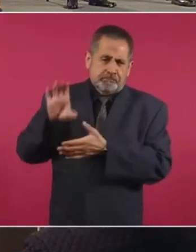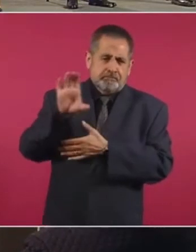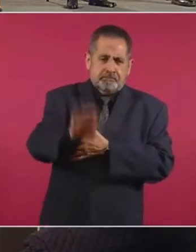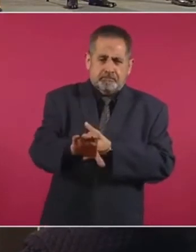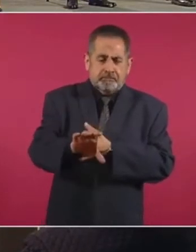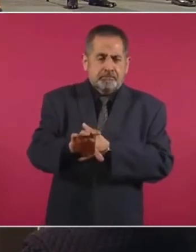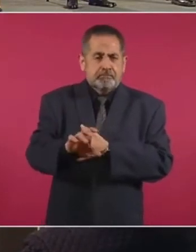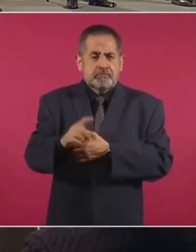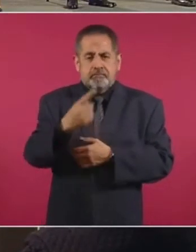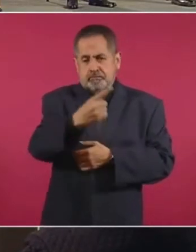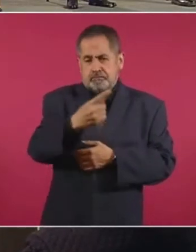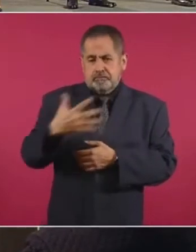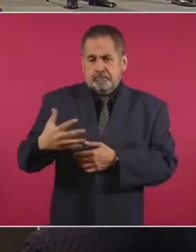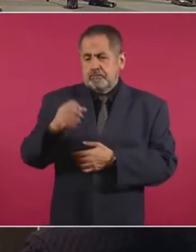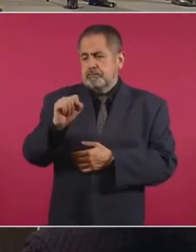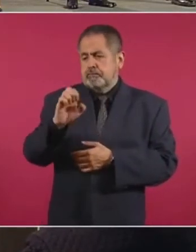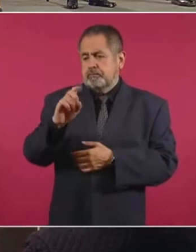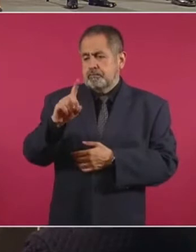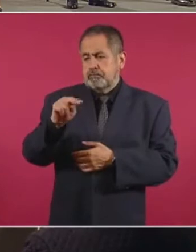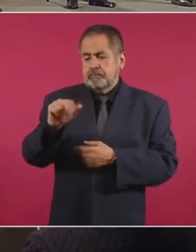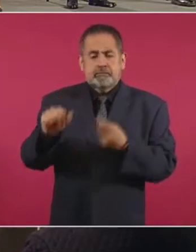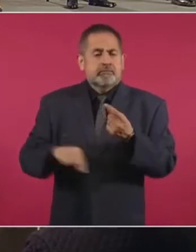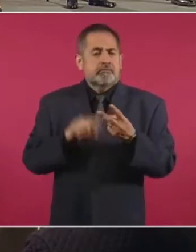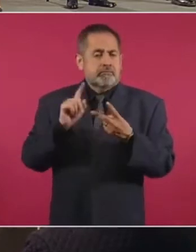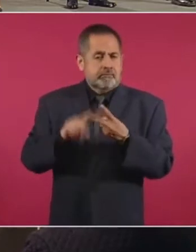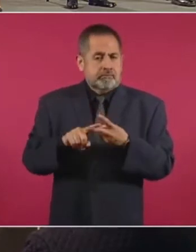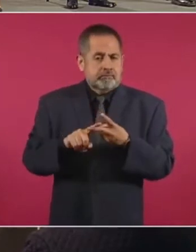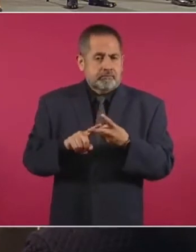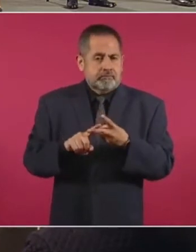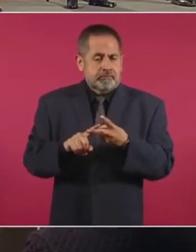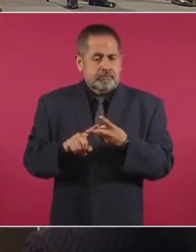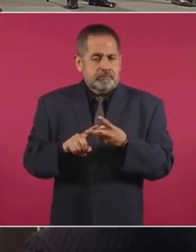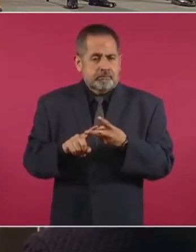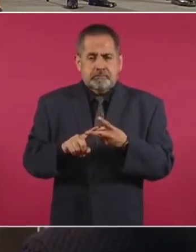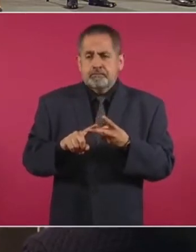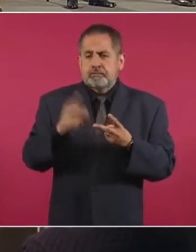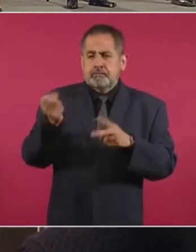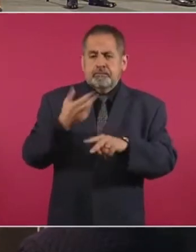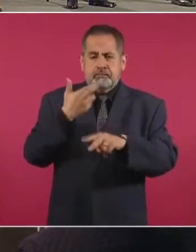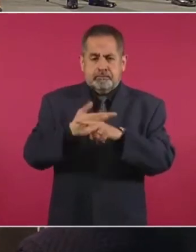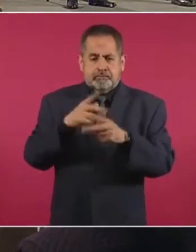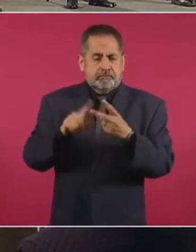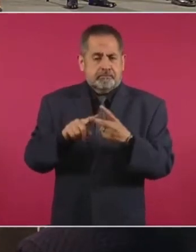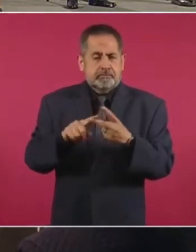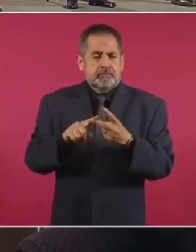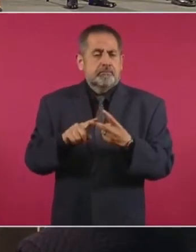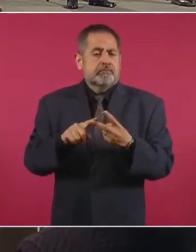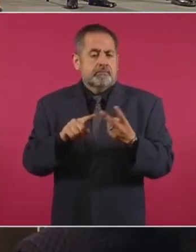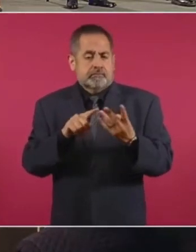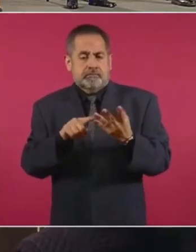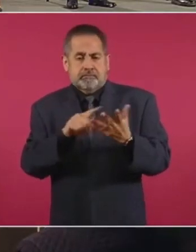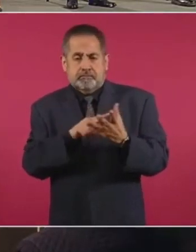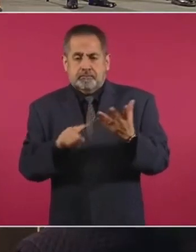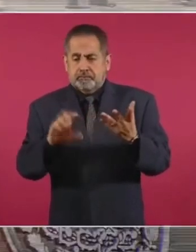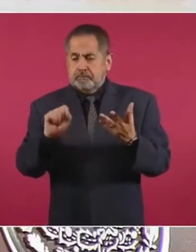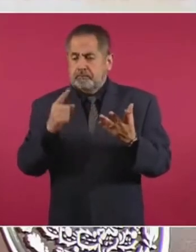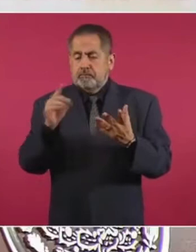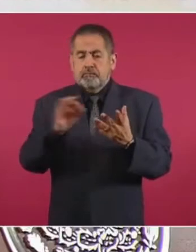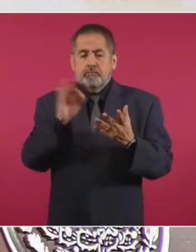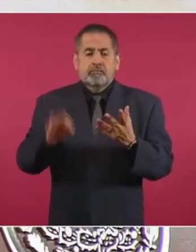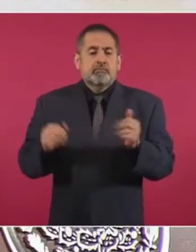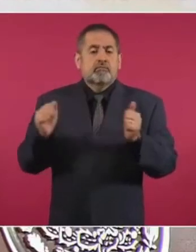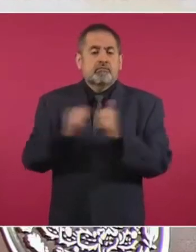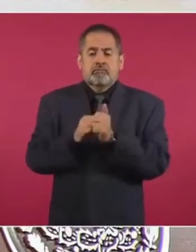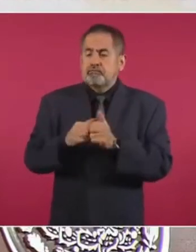en una quinta parte Sedena, otra quinta parte lo está haciendo la Secretaría y el resto, 61%, es a través